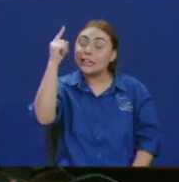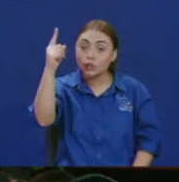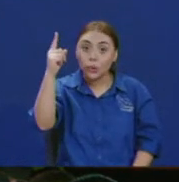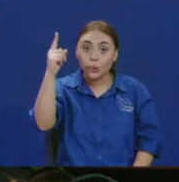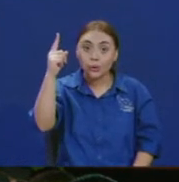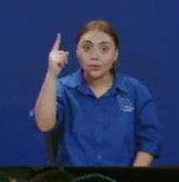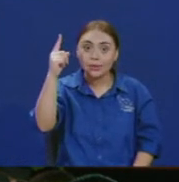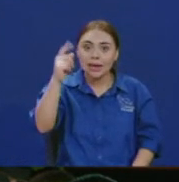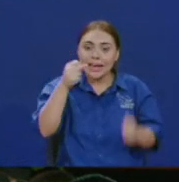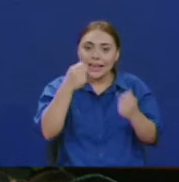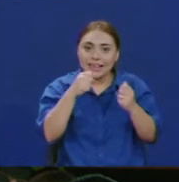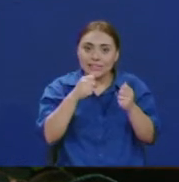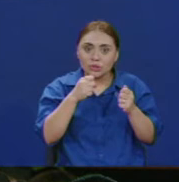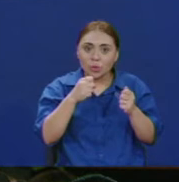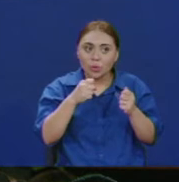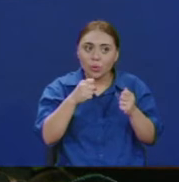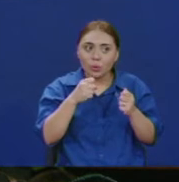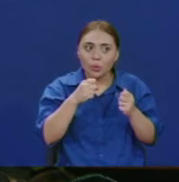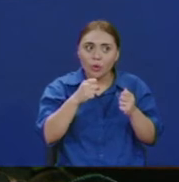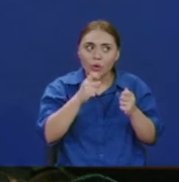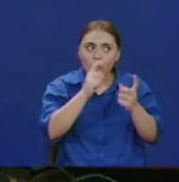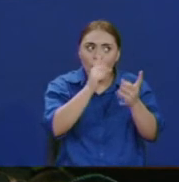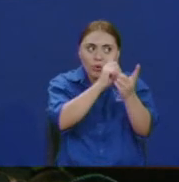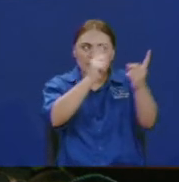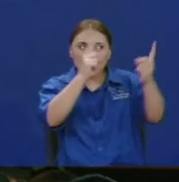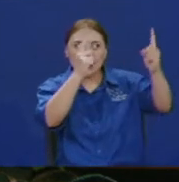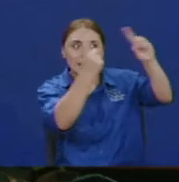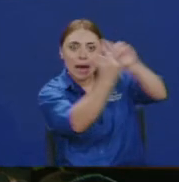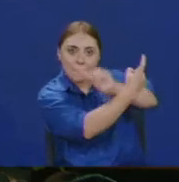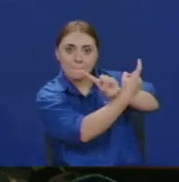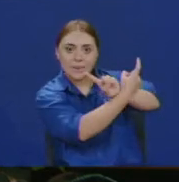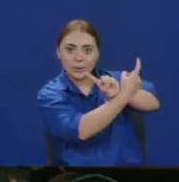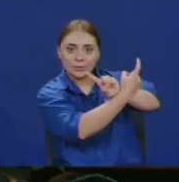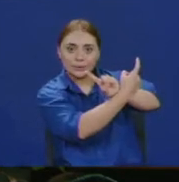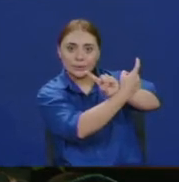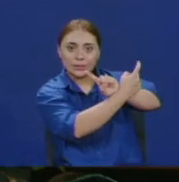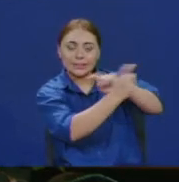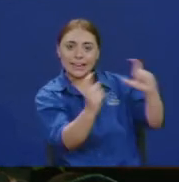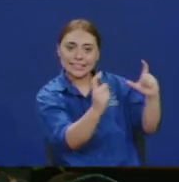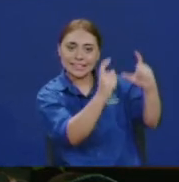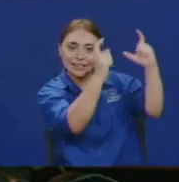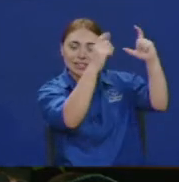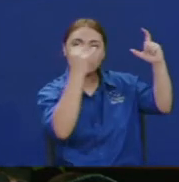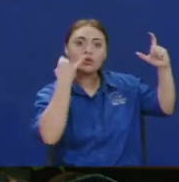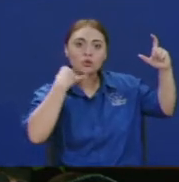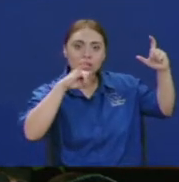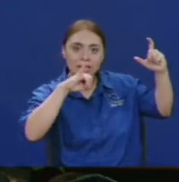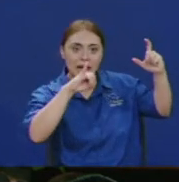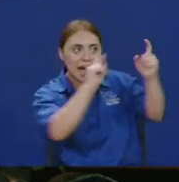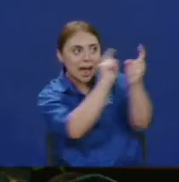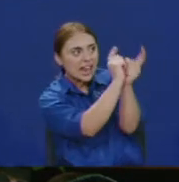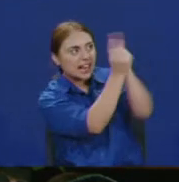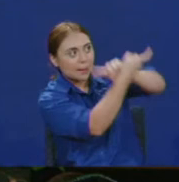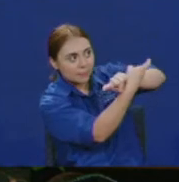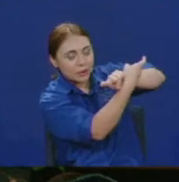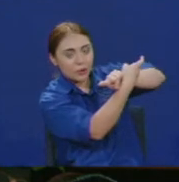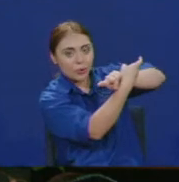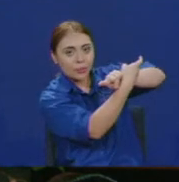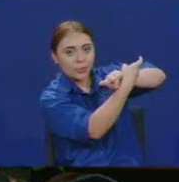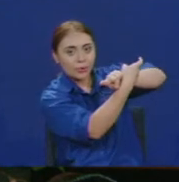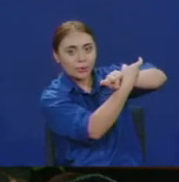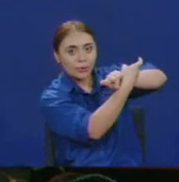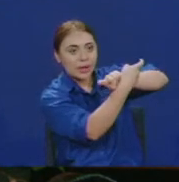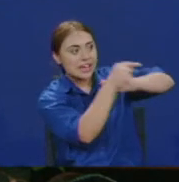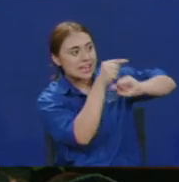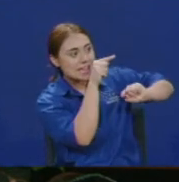Pascua de los judíos, cambió la celebración a lo que se llama Koinonía, que nosotros conocemos como Santa Cena.